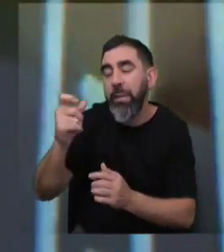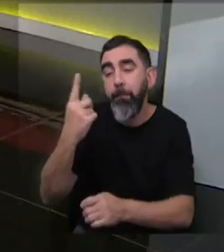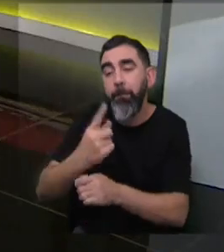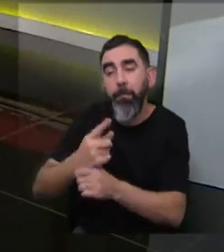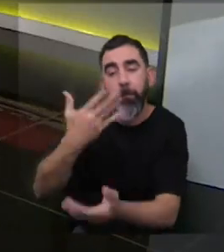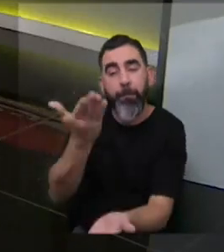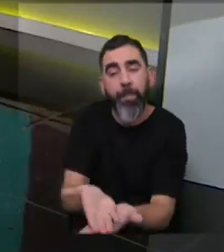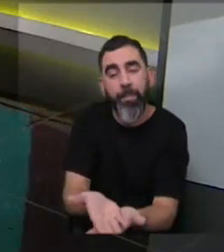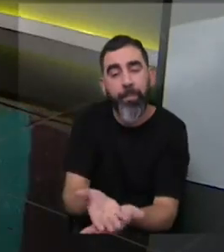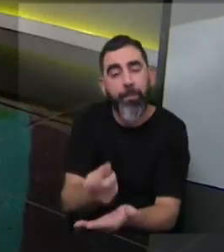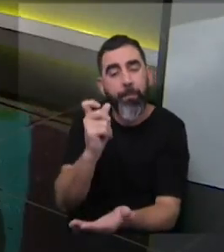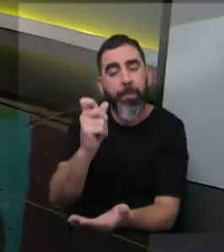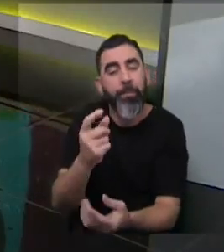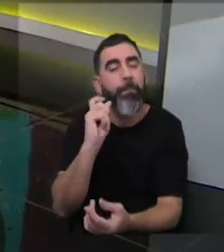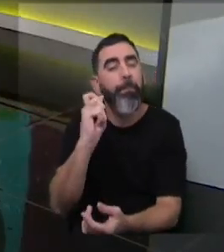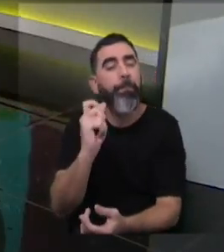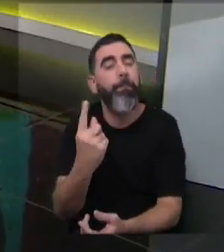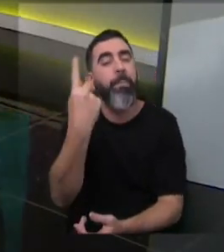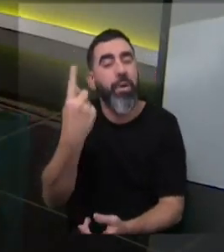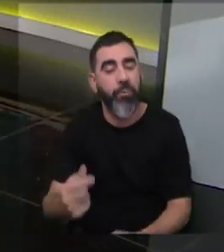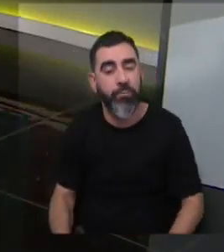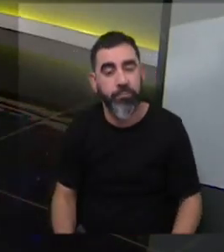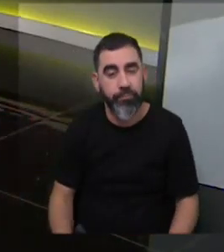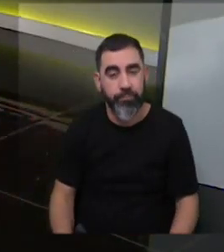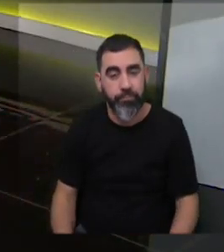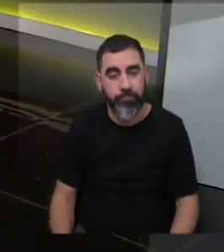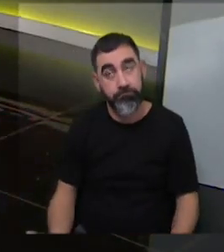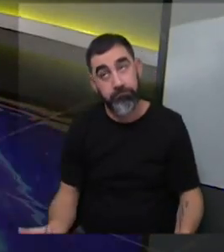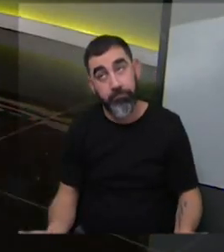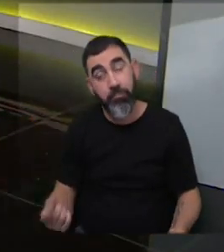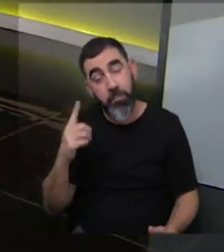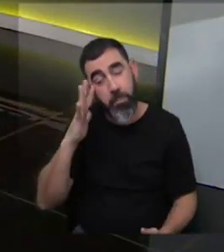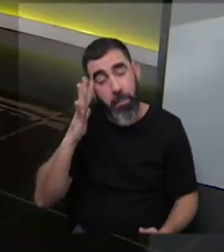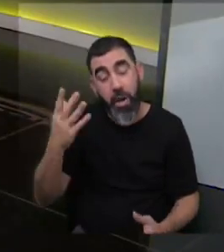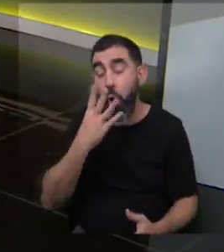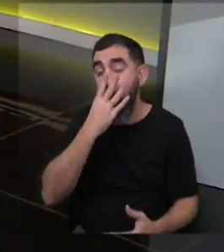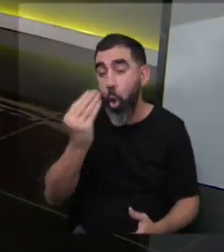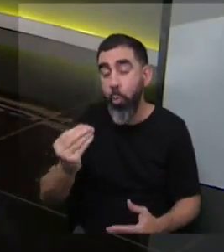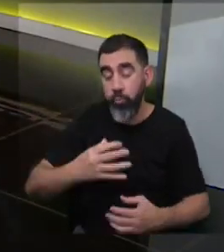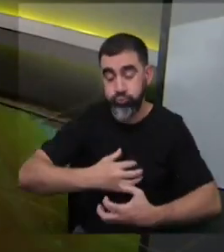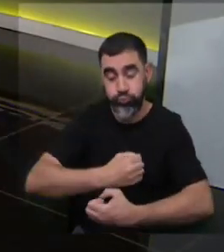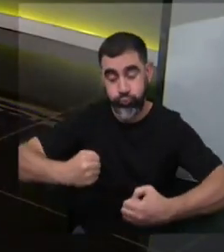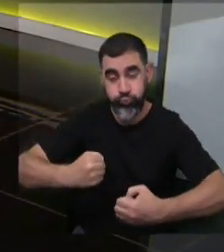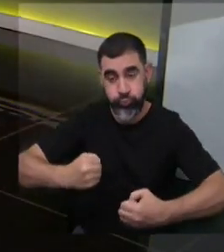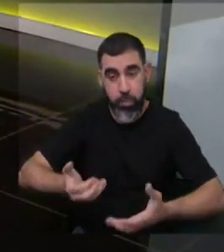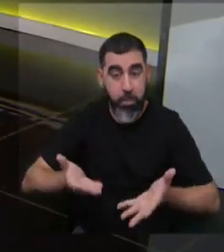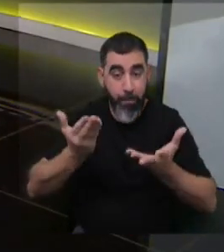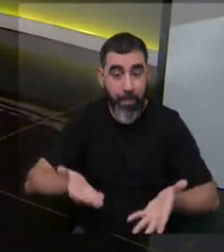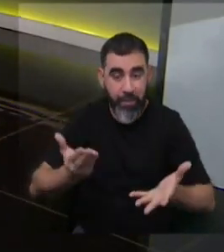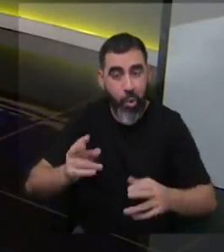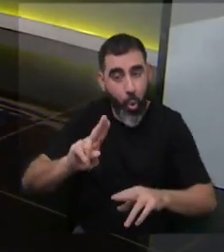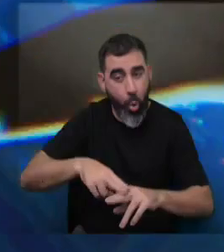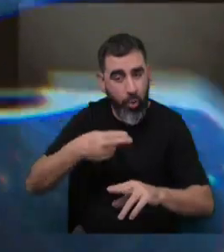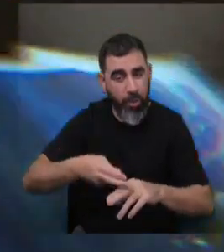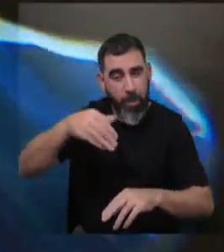llega primero en el fondo del pozo? Bueno, podríamos pensar que el lobo porque tiene más masa. Otra vez la